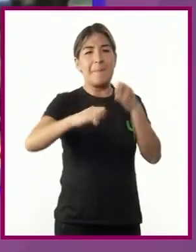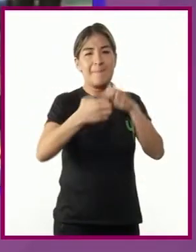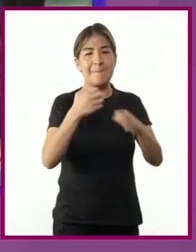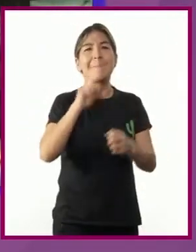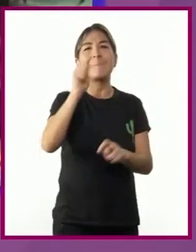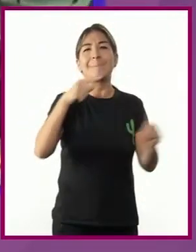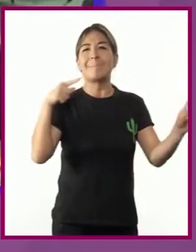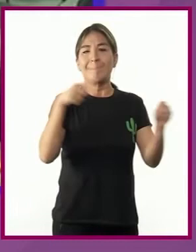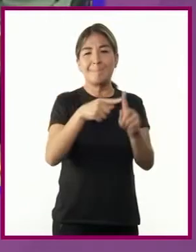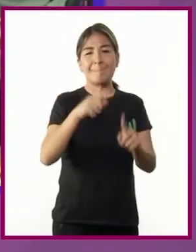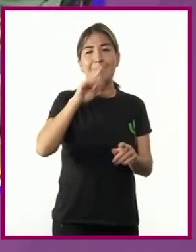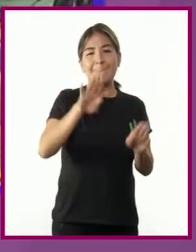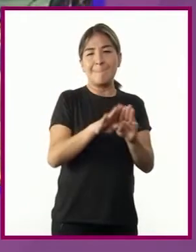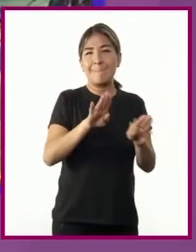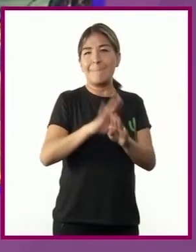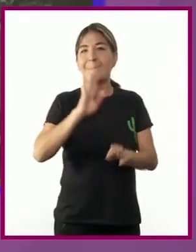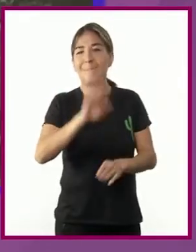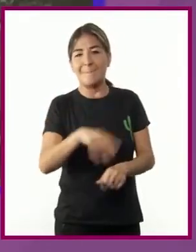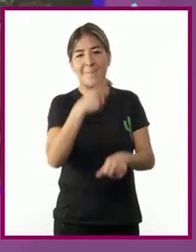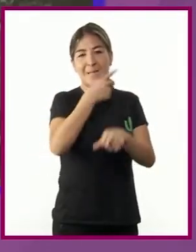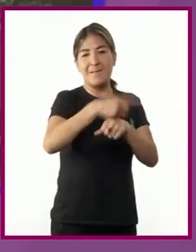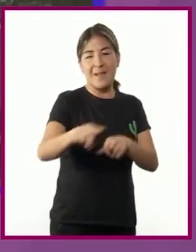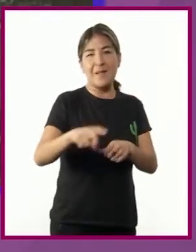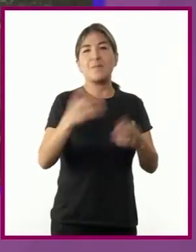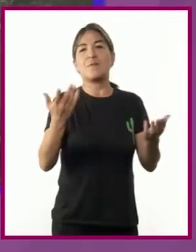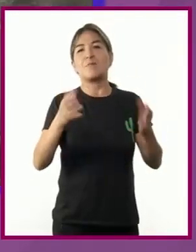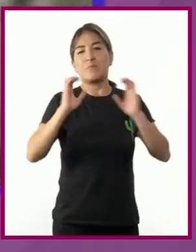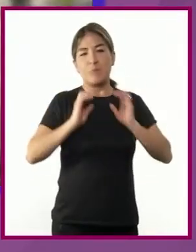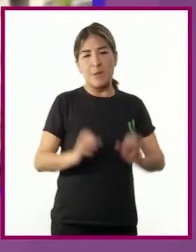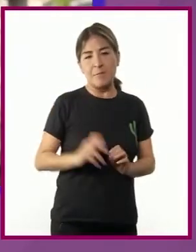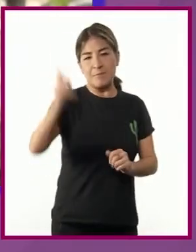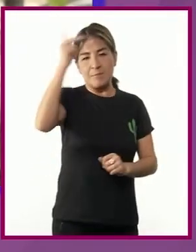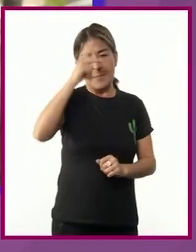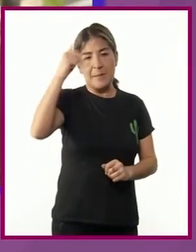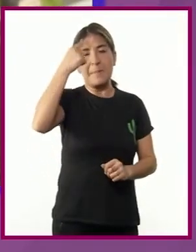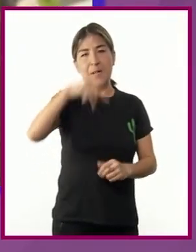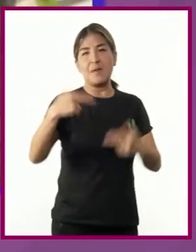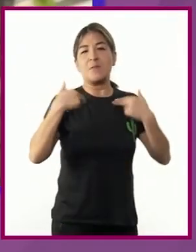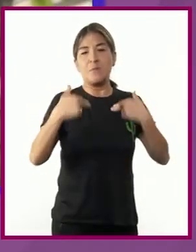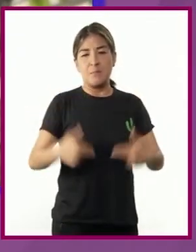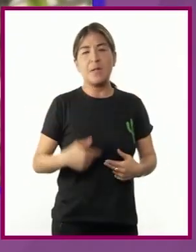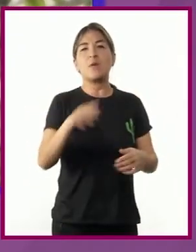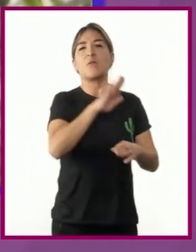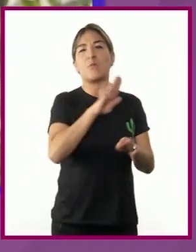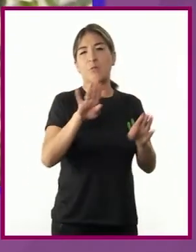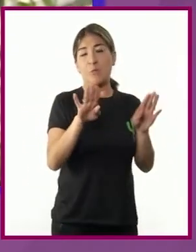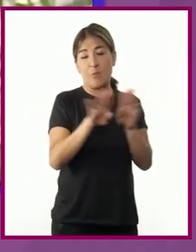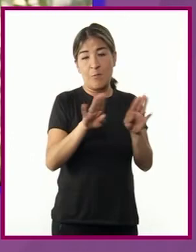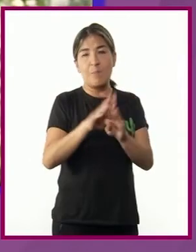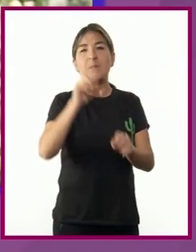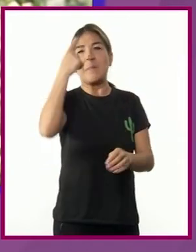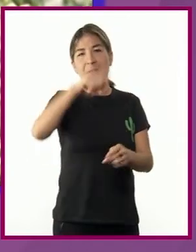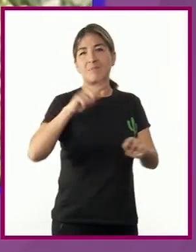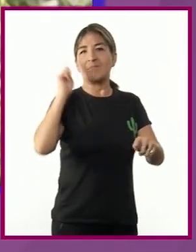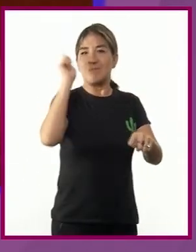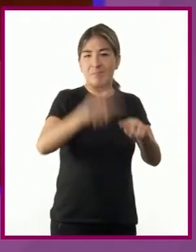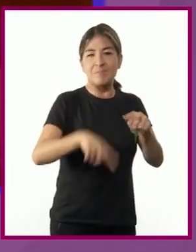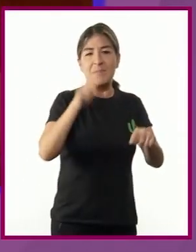terrorismo, se opone a todo lo que cause daños físicos o psicológicos a seres vivos y exige actuar en contra de la violencia y la